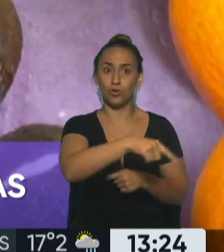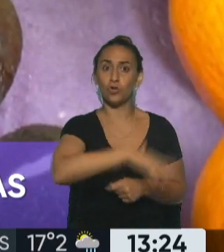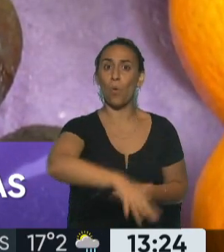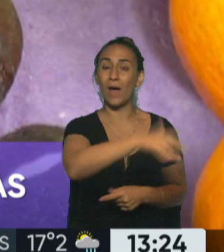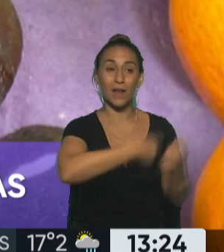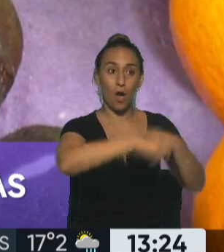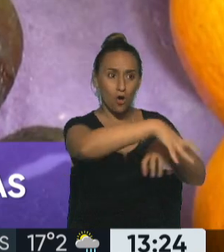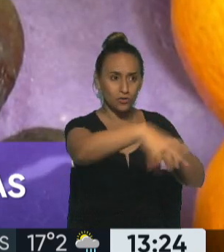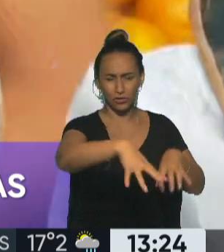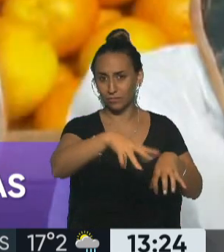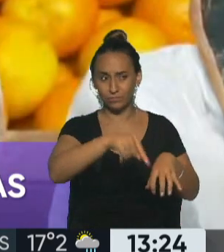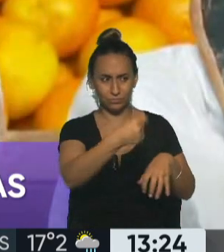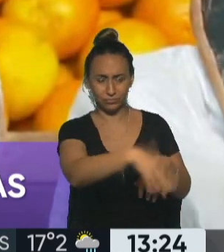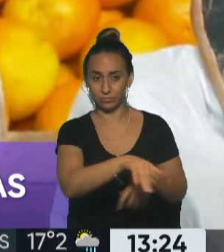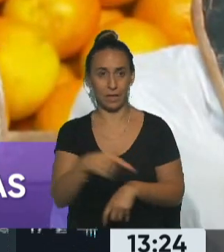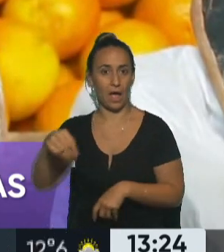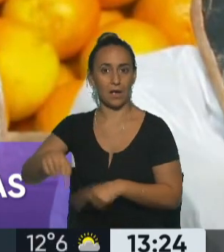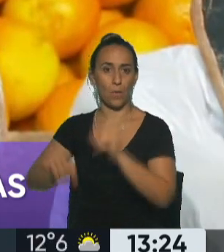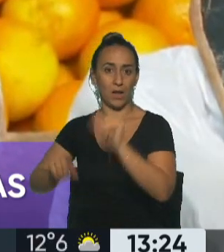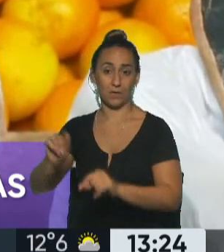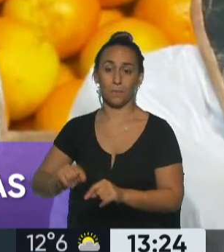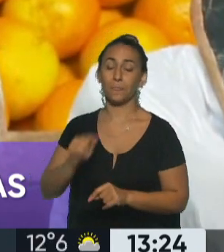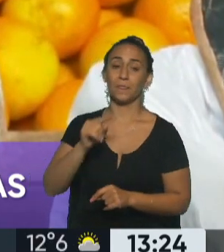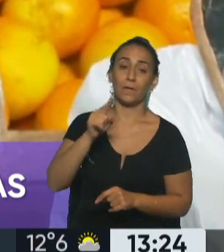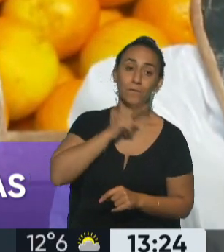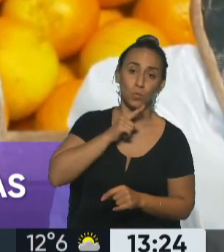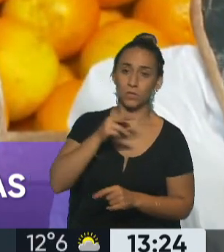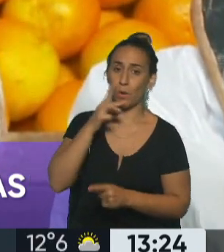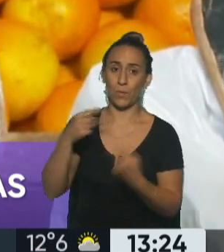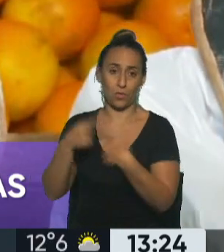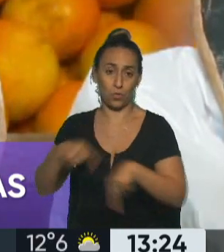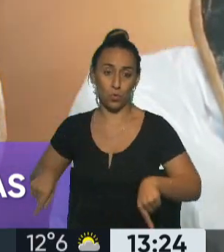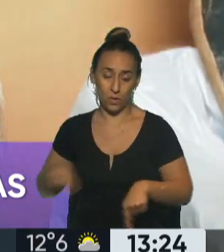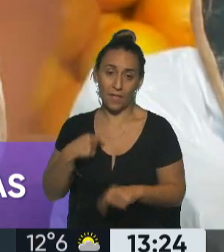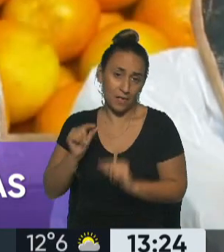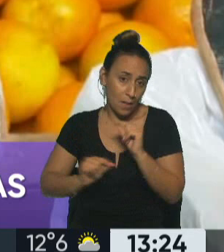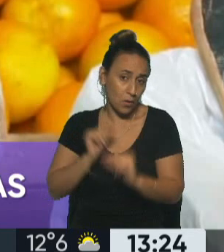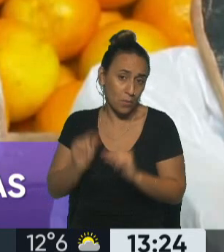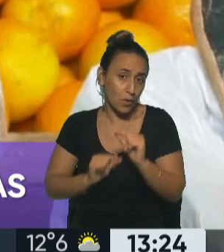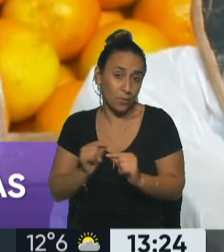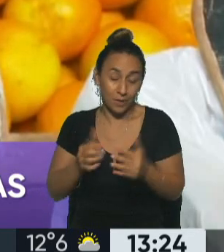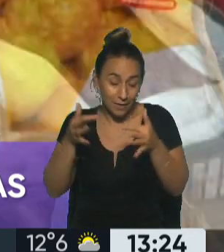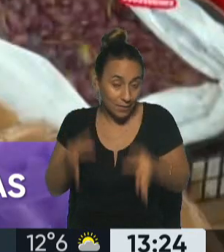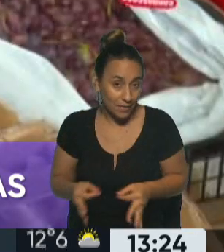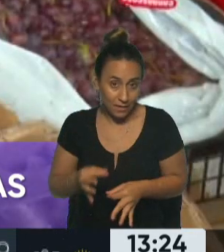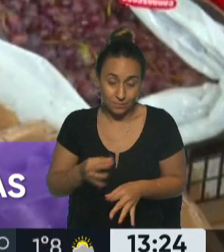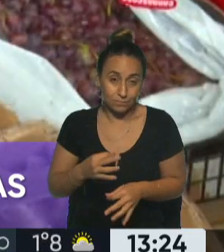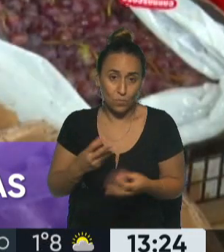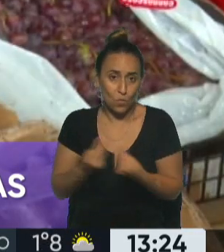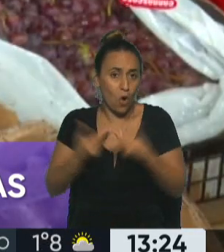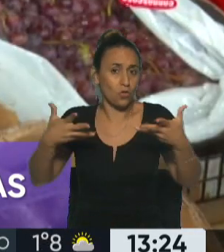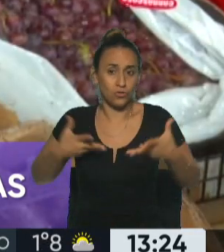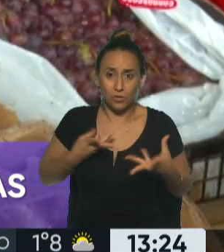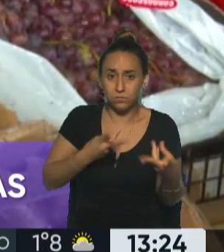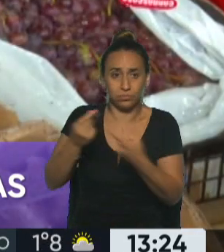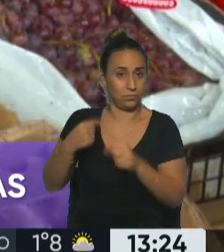venimos acá a comprar fruta y verdura los que podemos no O sea poco a poco porque no se puede han encontrado los precios por